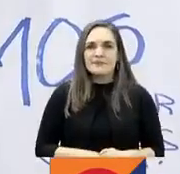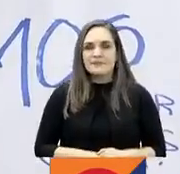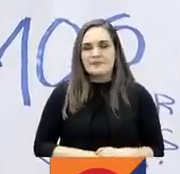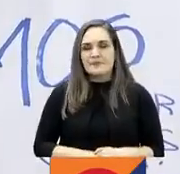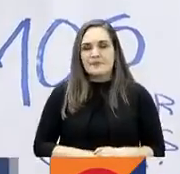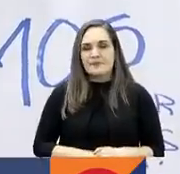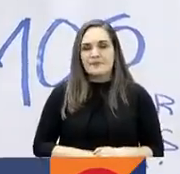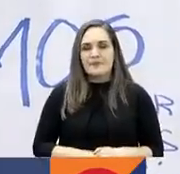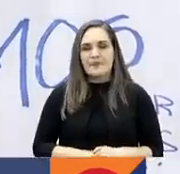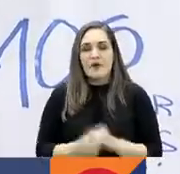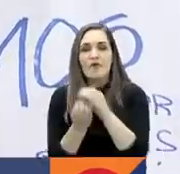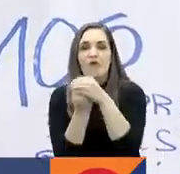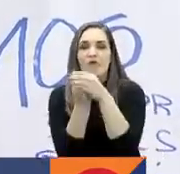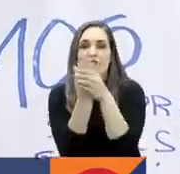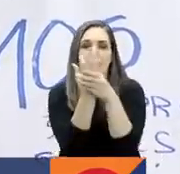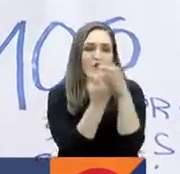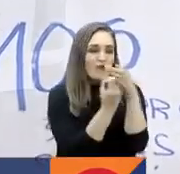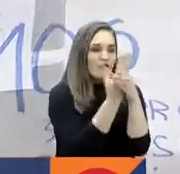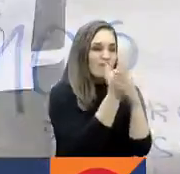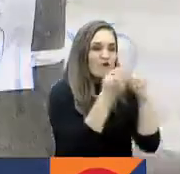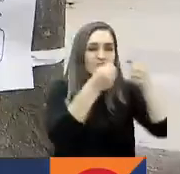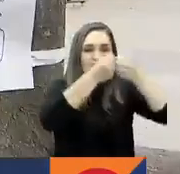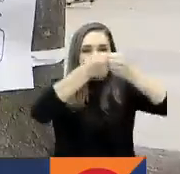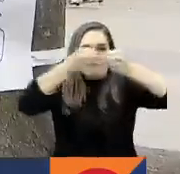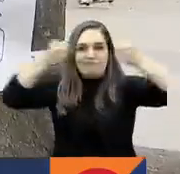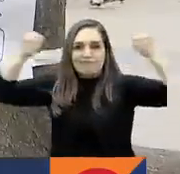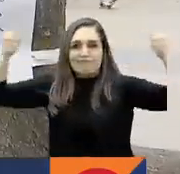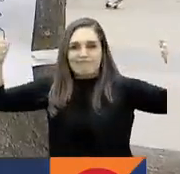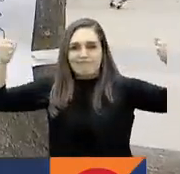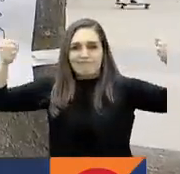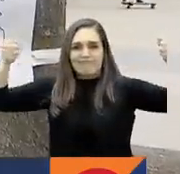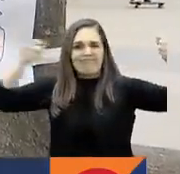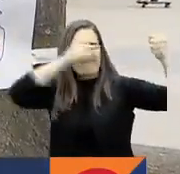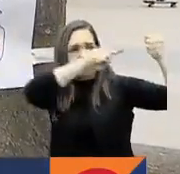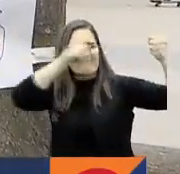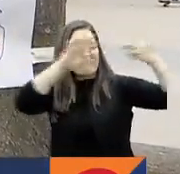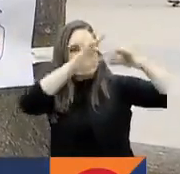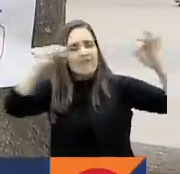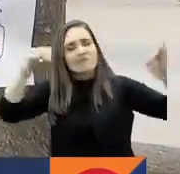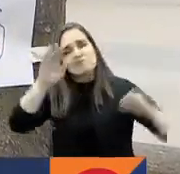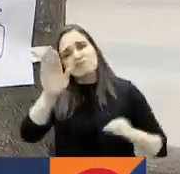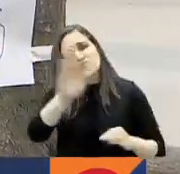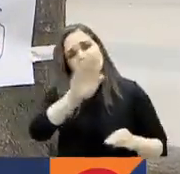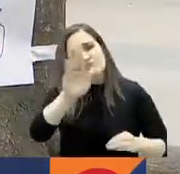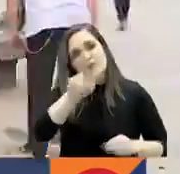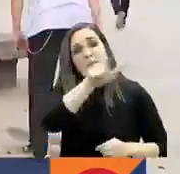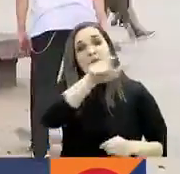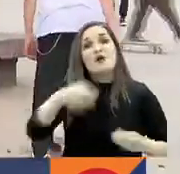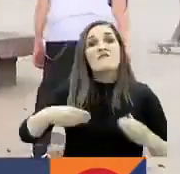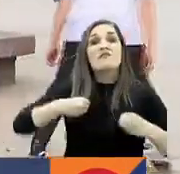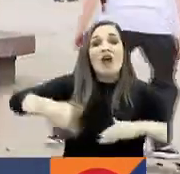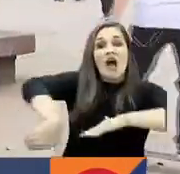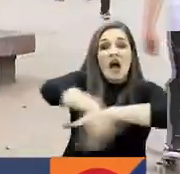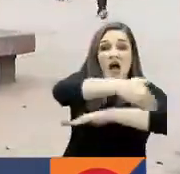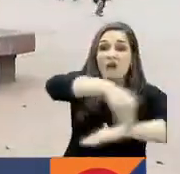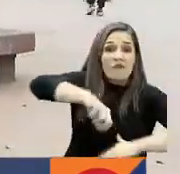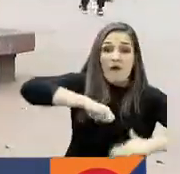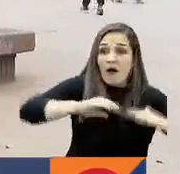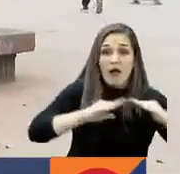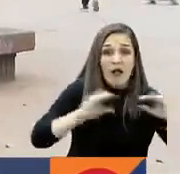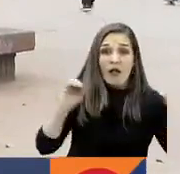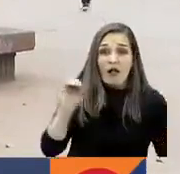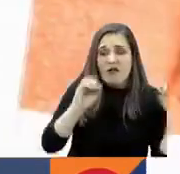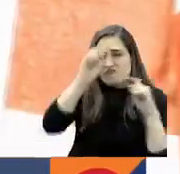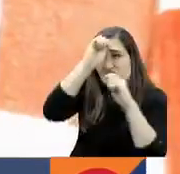Con claveles y pancartas, así luce el altar de despedida que decenas de habitantes de calle del centro de la capital hicieron en honor a quien